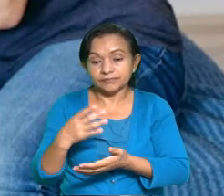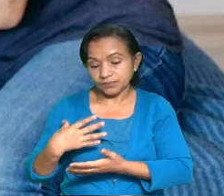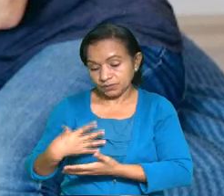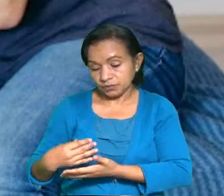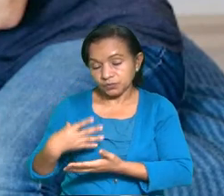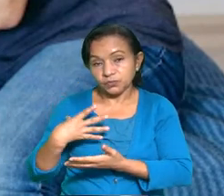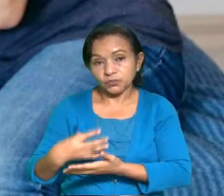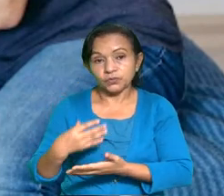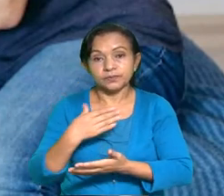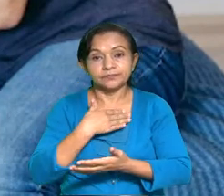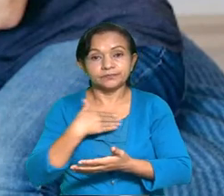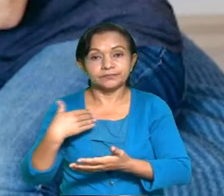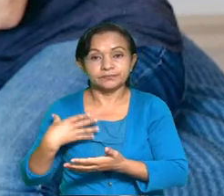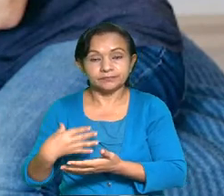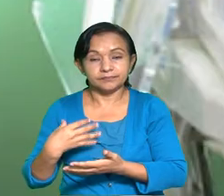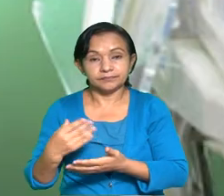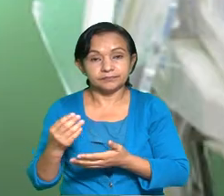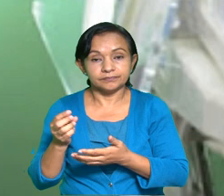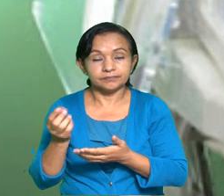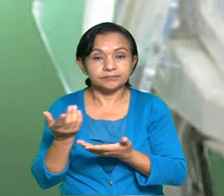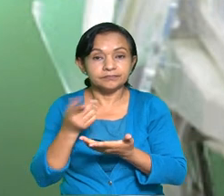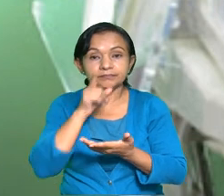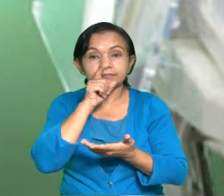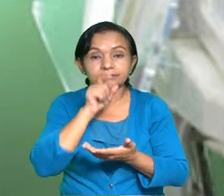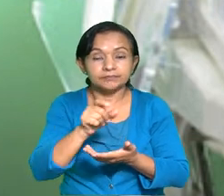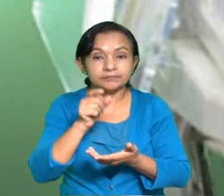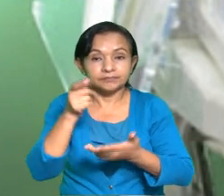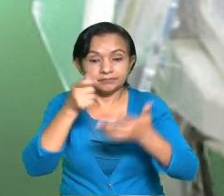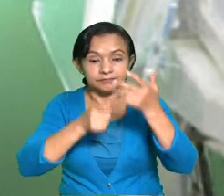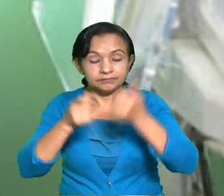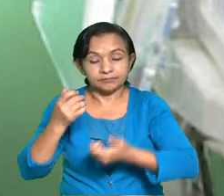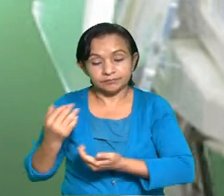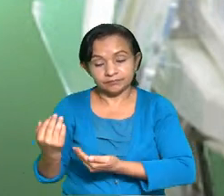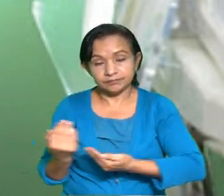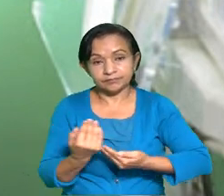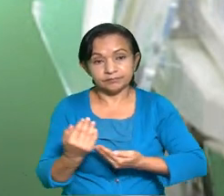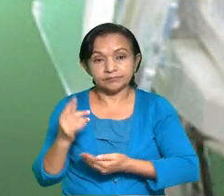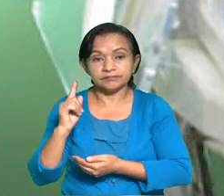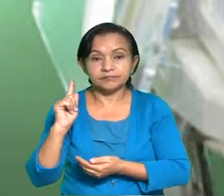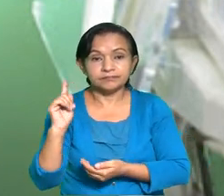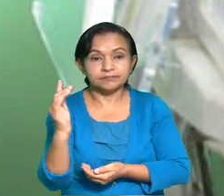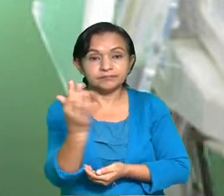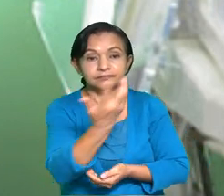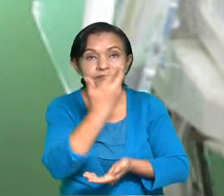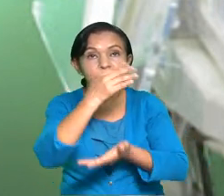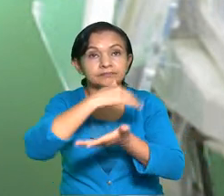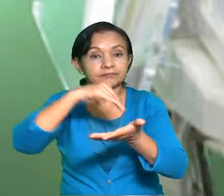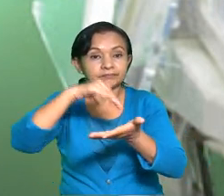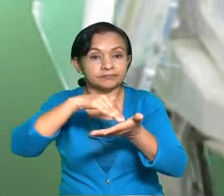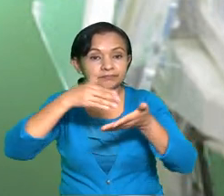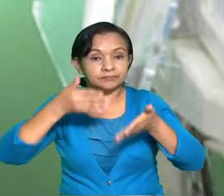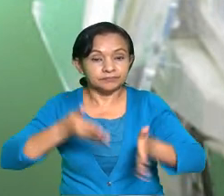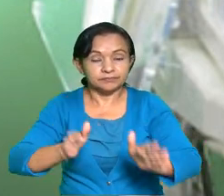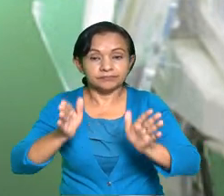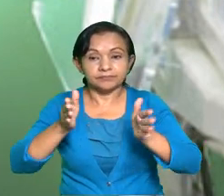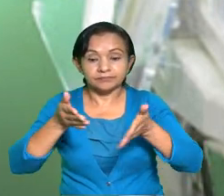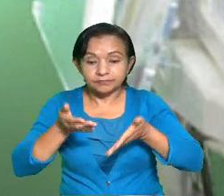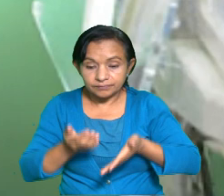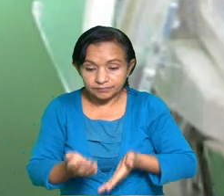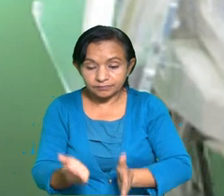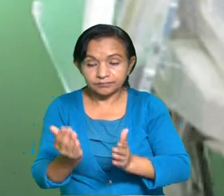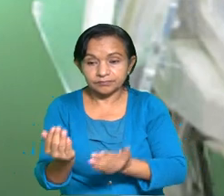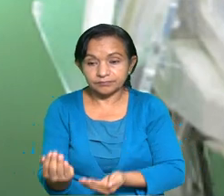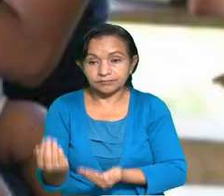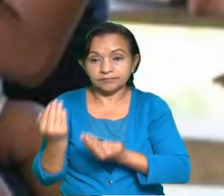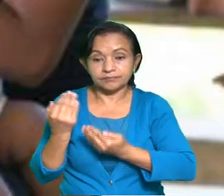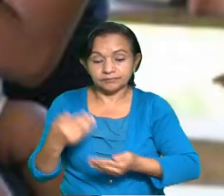mejor agarre y se apegue más a la lactancia. En todas las unidades de salud, donde se atienden partos, donde hay nacimiento, ya